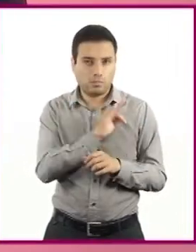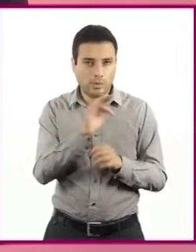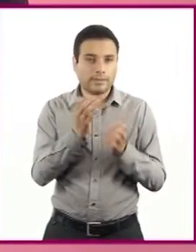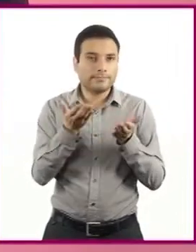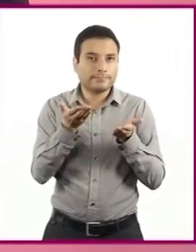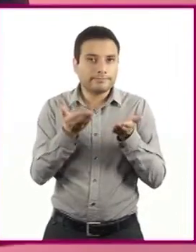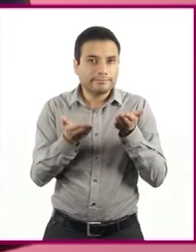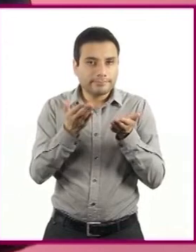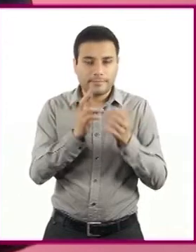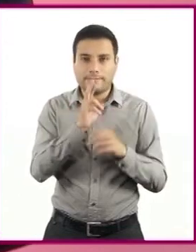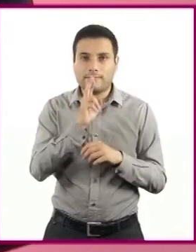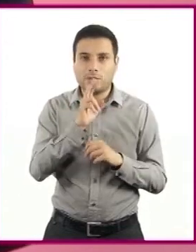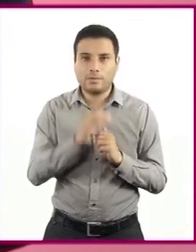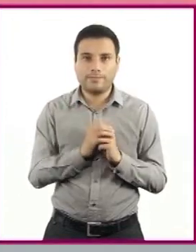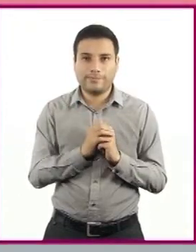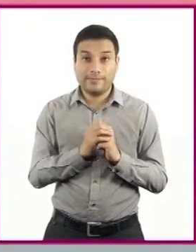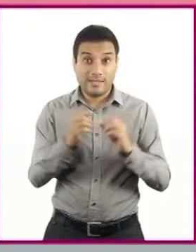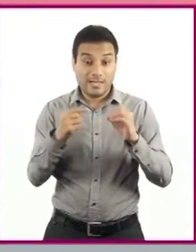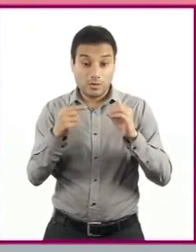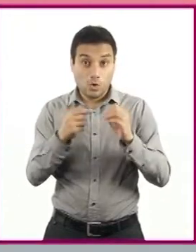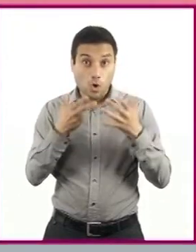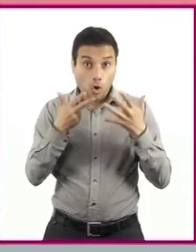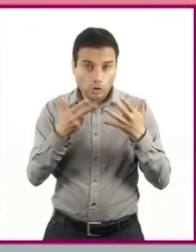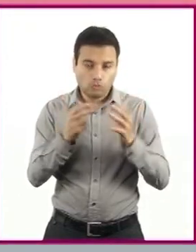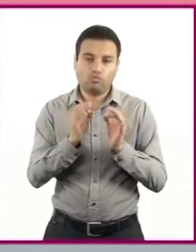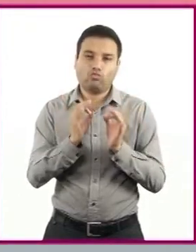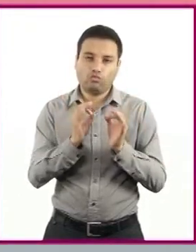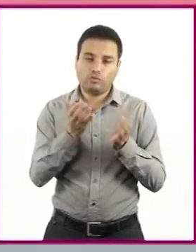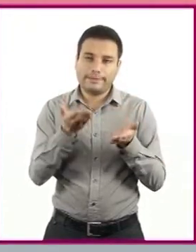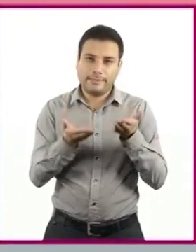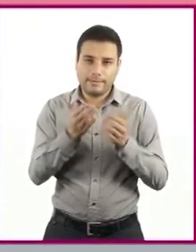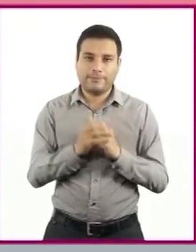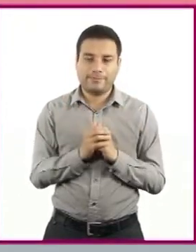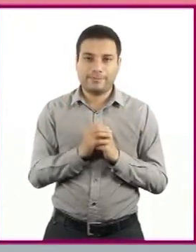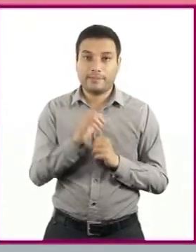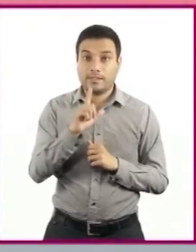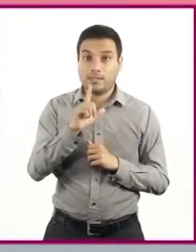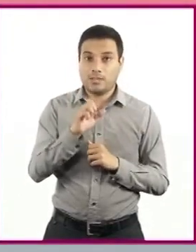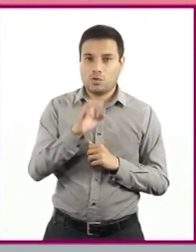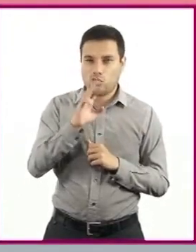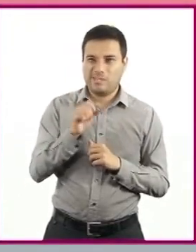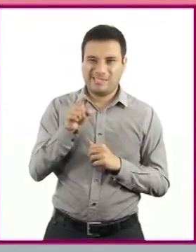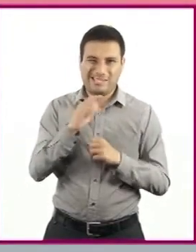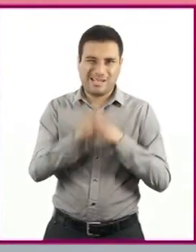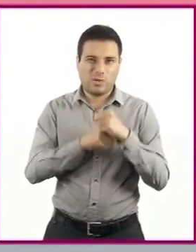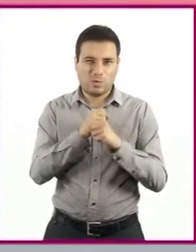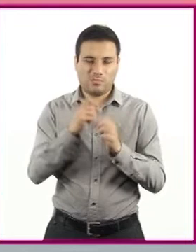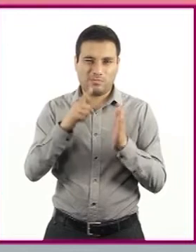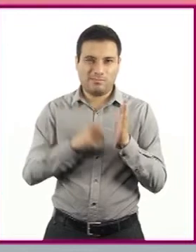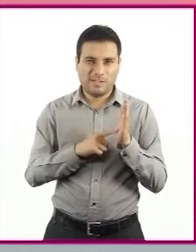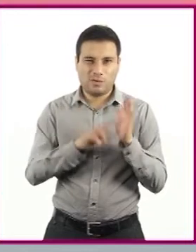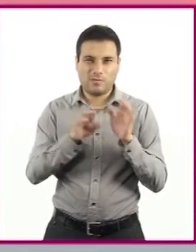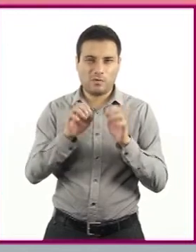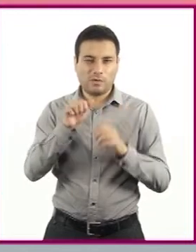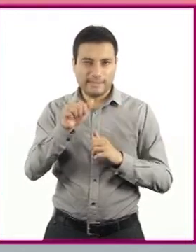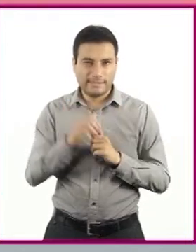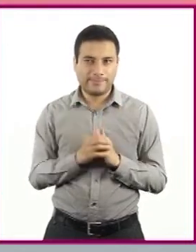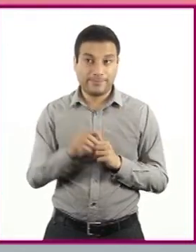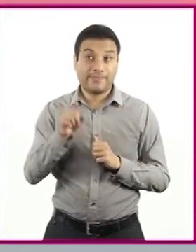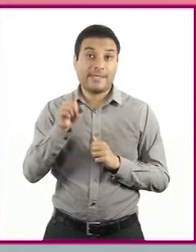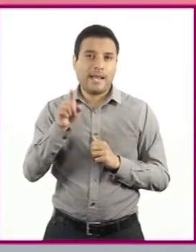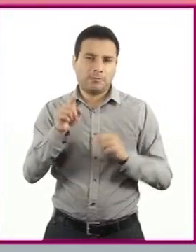tener 8 electrones en su capa externa. Lewis, en 1916, presentó a la